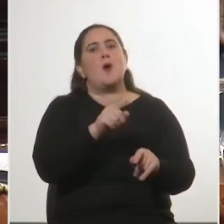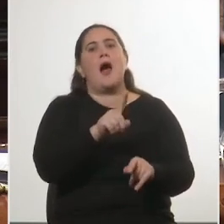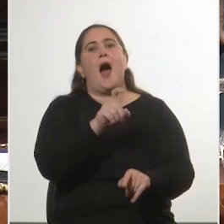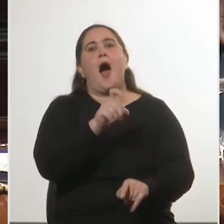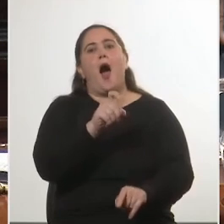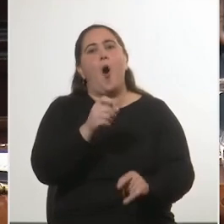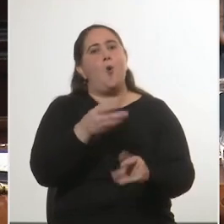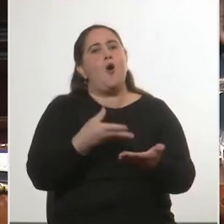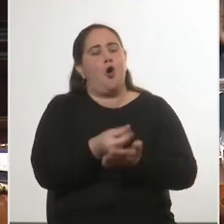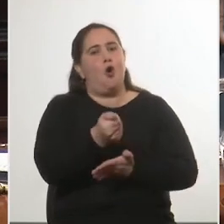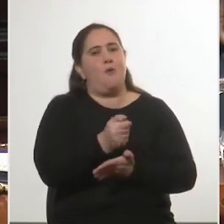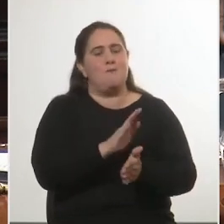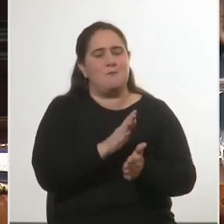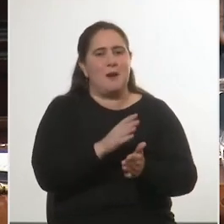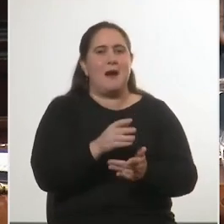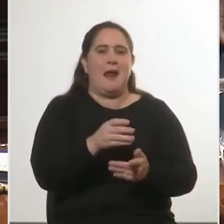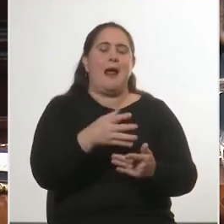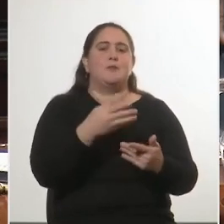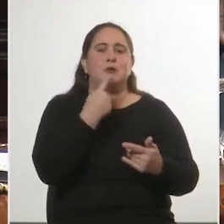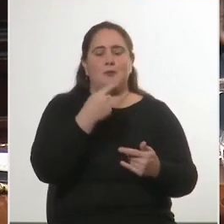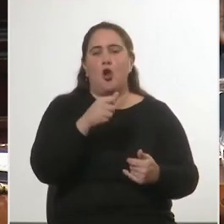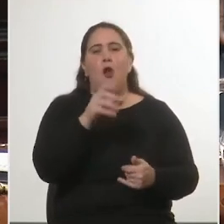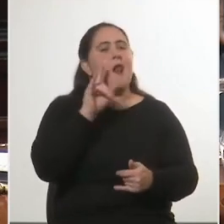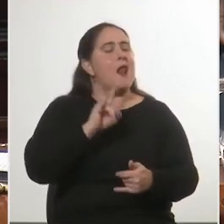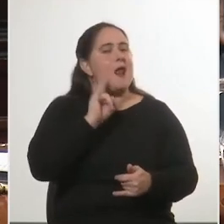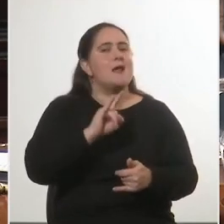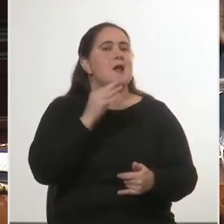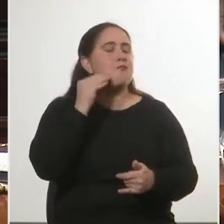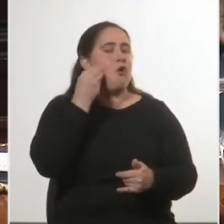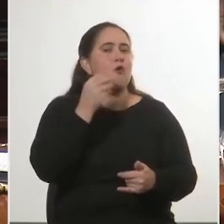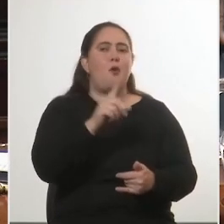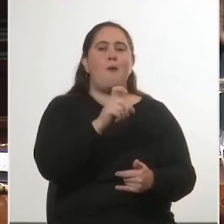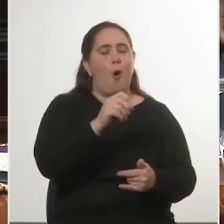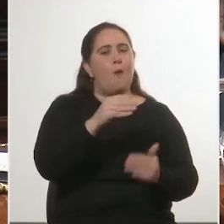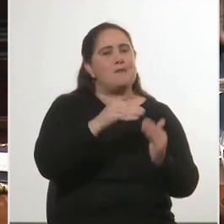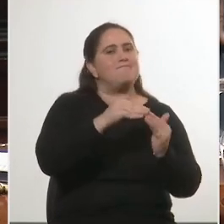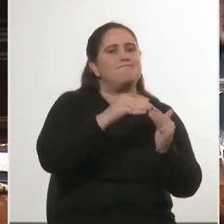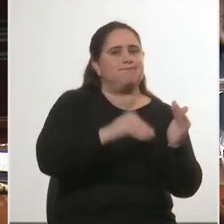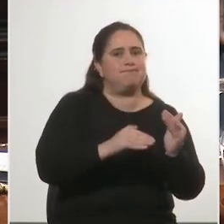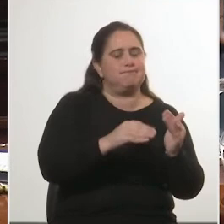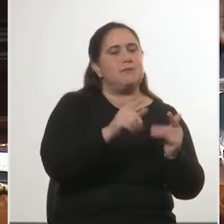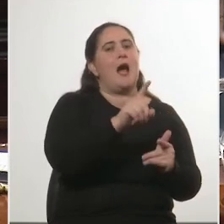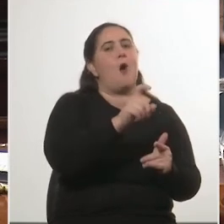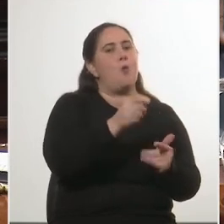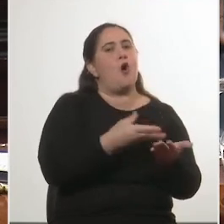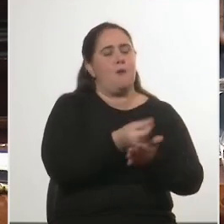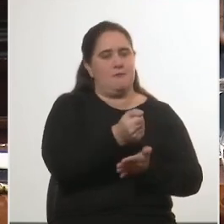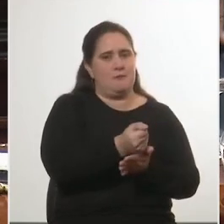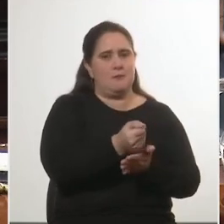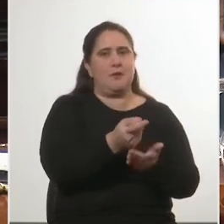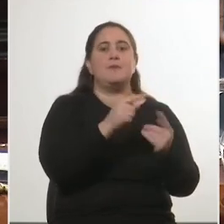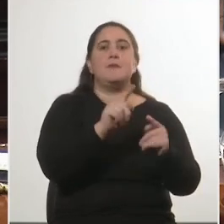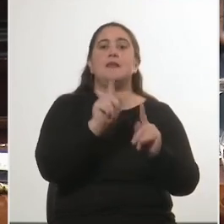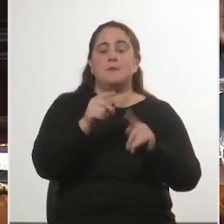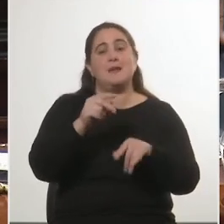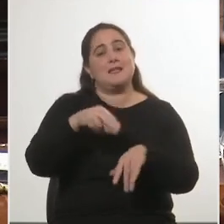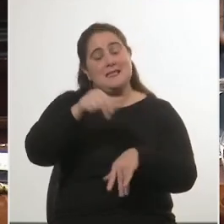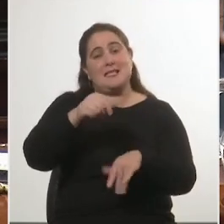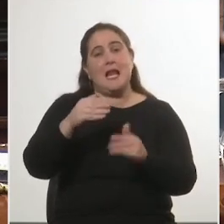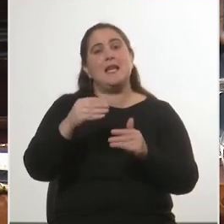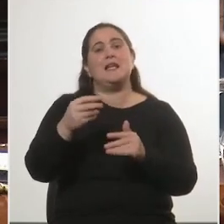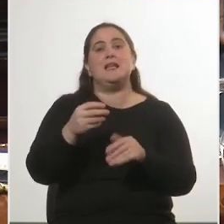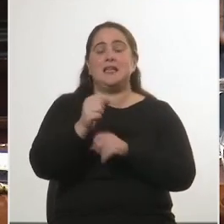con agua mineral y que se tenga precaución en el consumo de sal en los niños menores de 2 años. La próxima